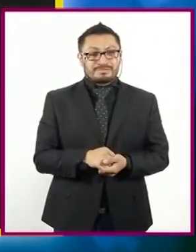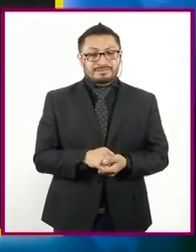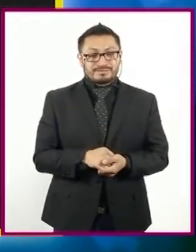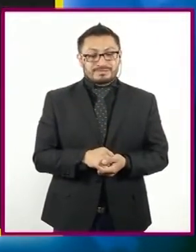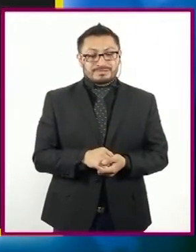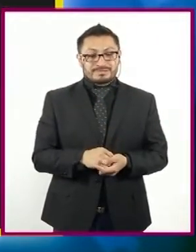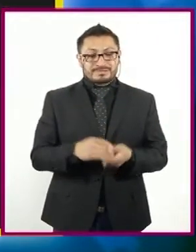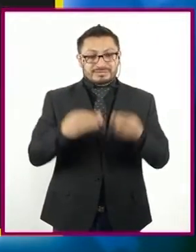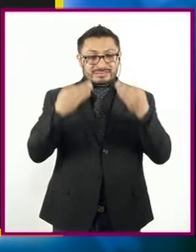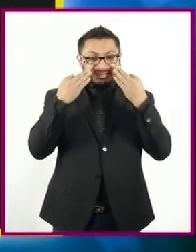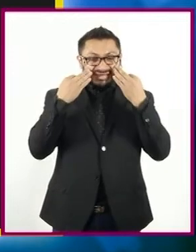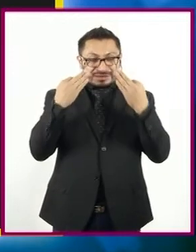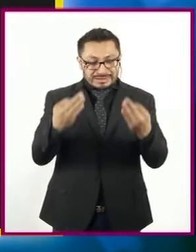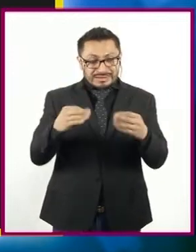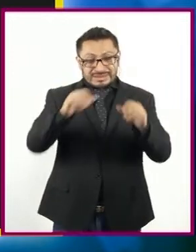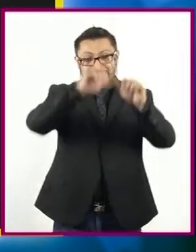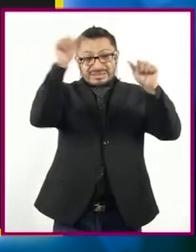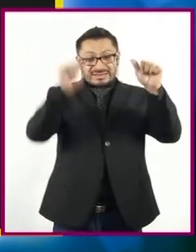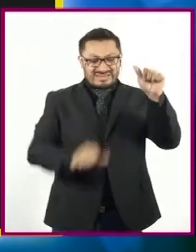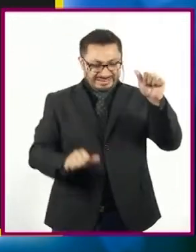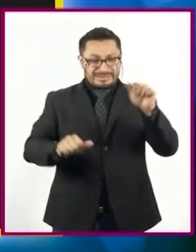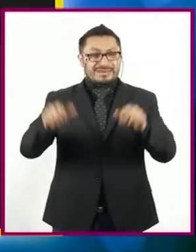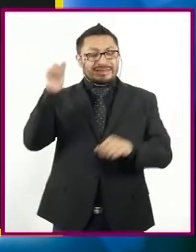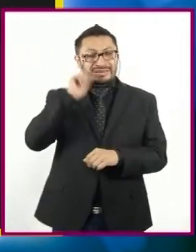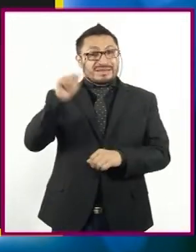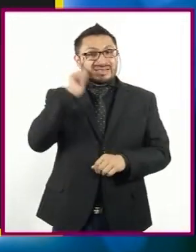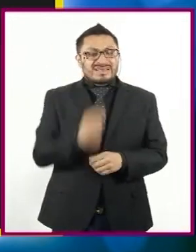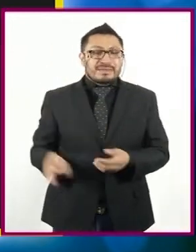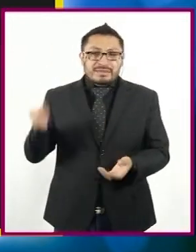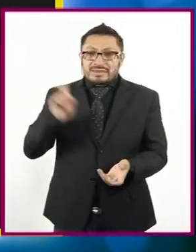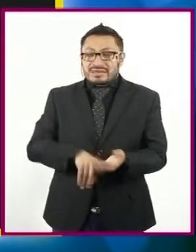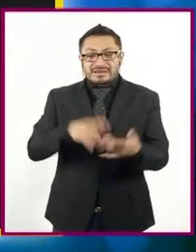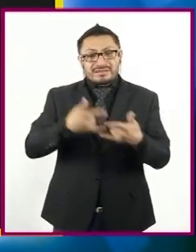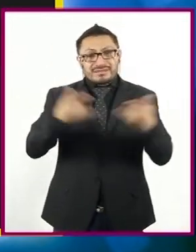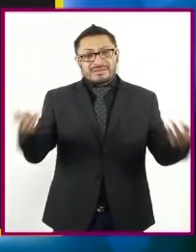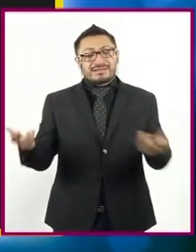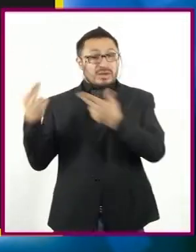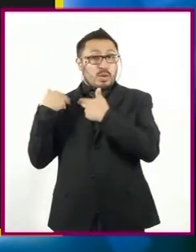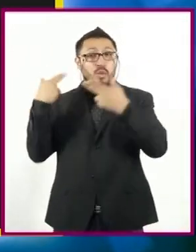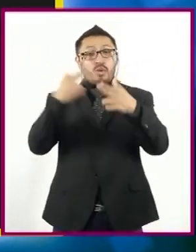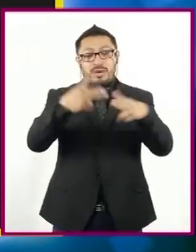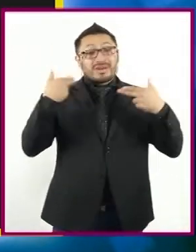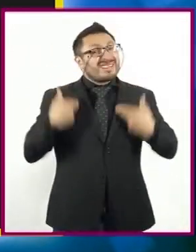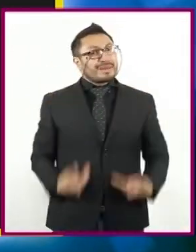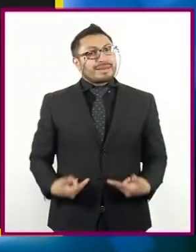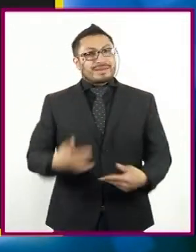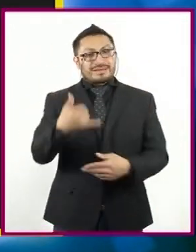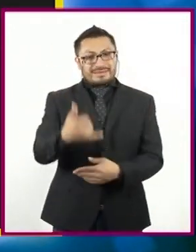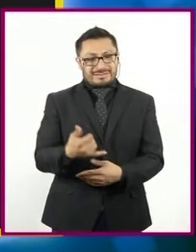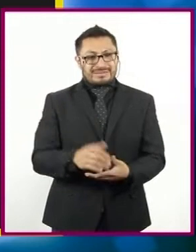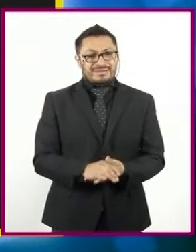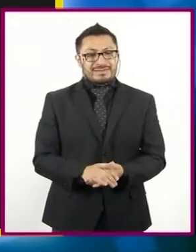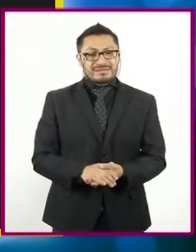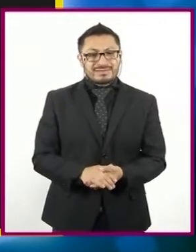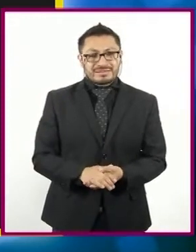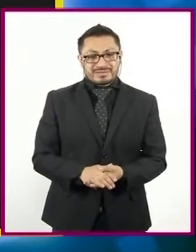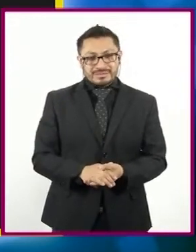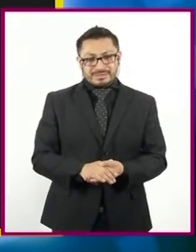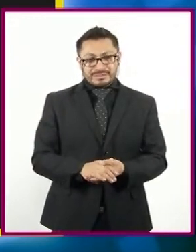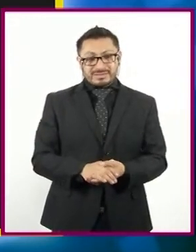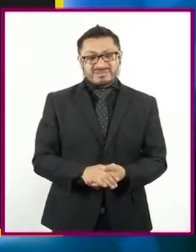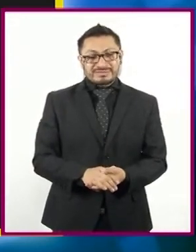Como ven, el arte ha estado presente a lo largo de la historia de la humanidad y con él los acontecimientos que nos